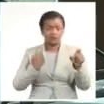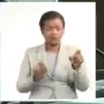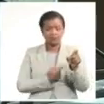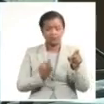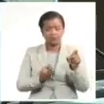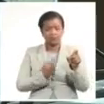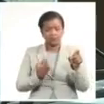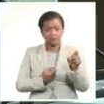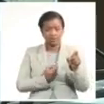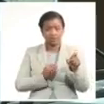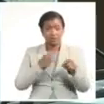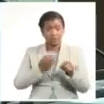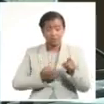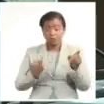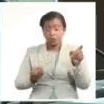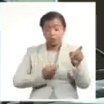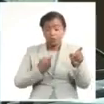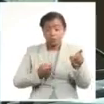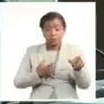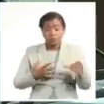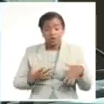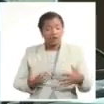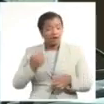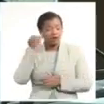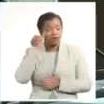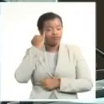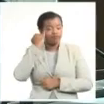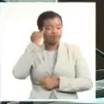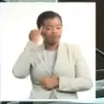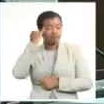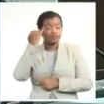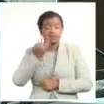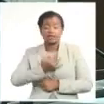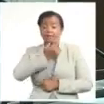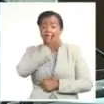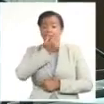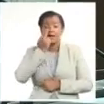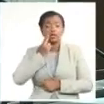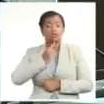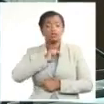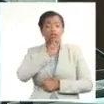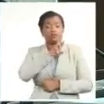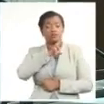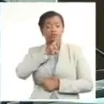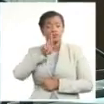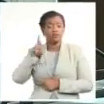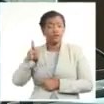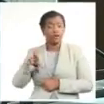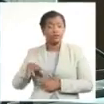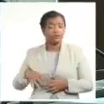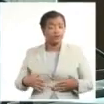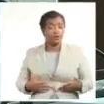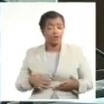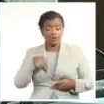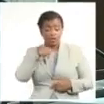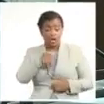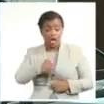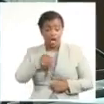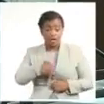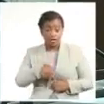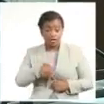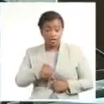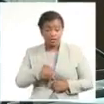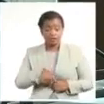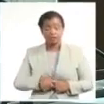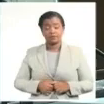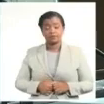En todas ellas nos inspira la voluntad martiana del revolucionario que, desde este centro, como